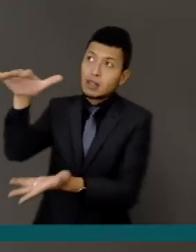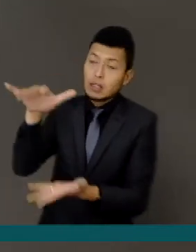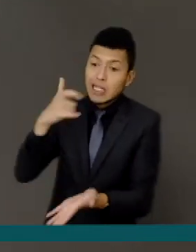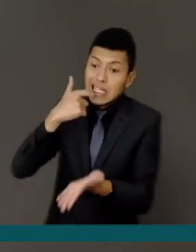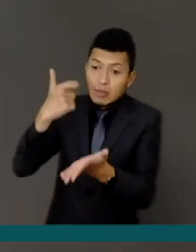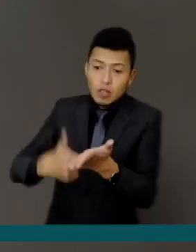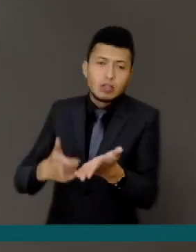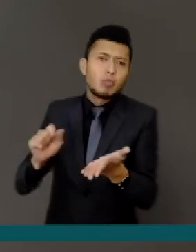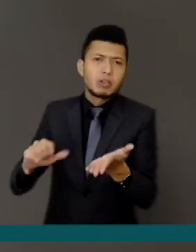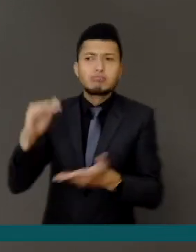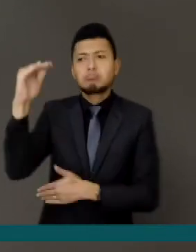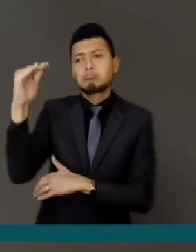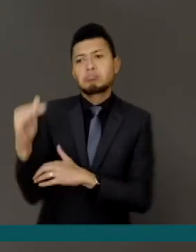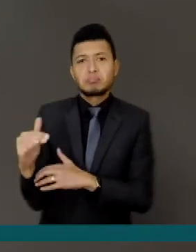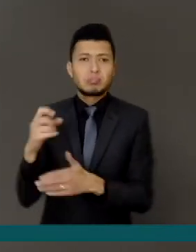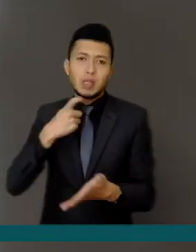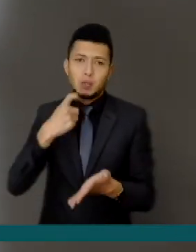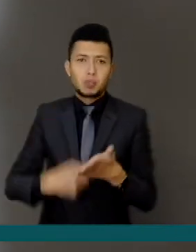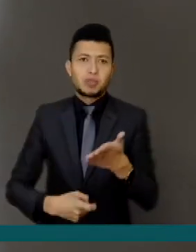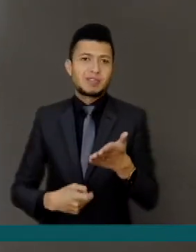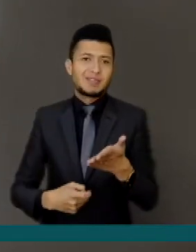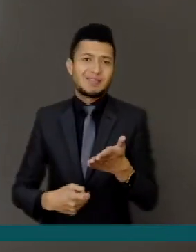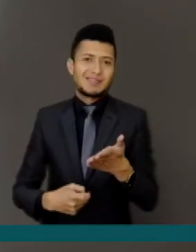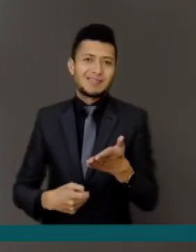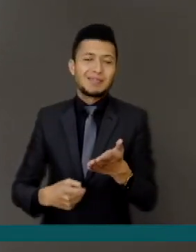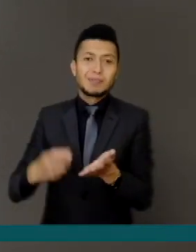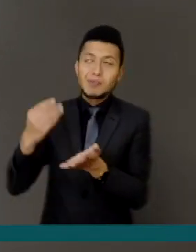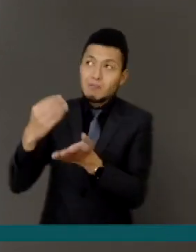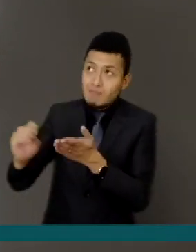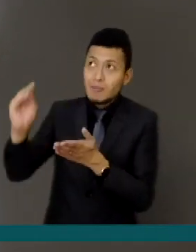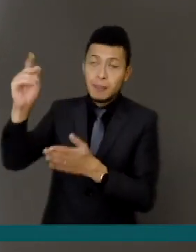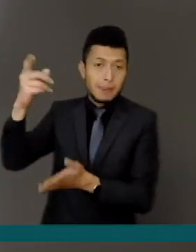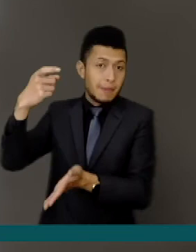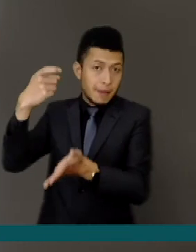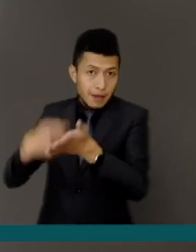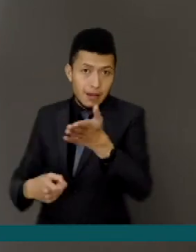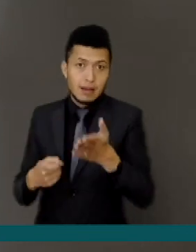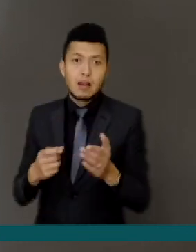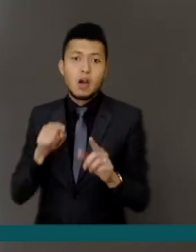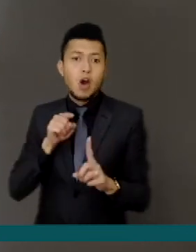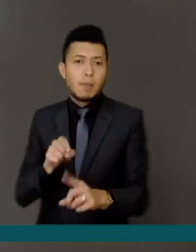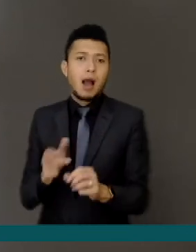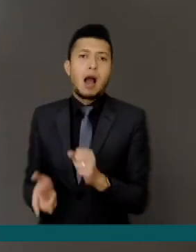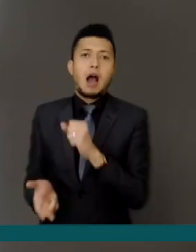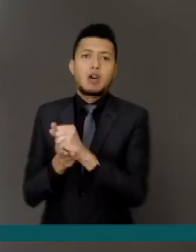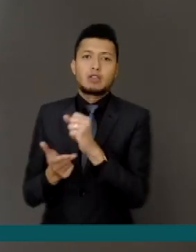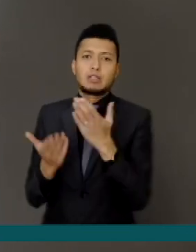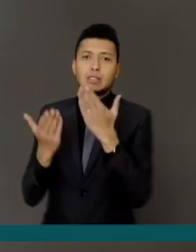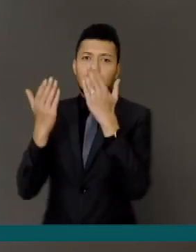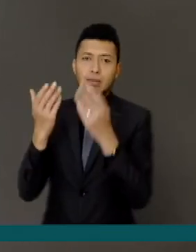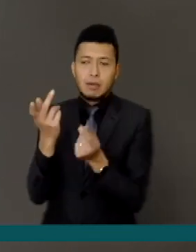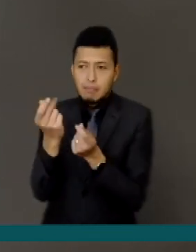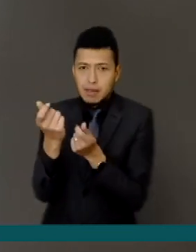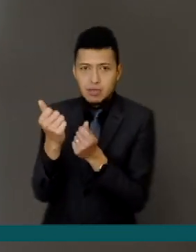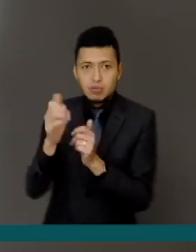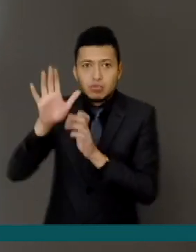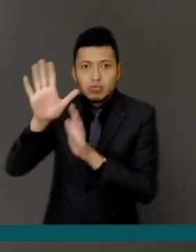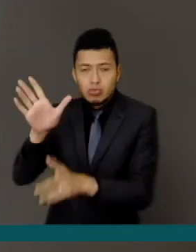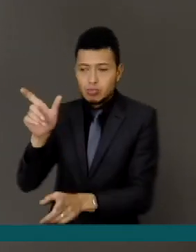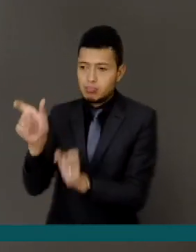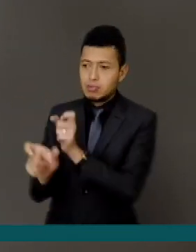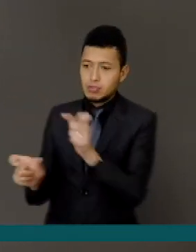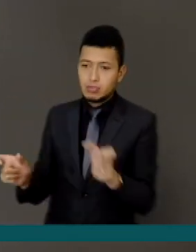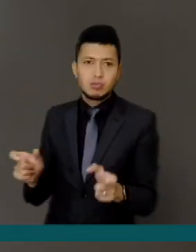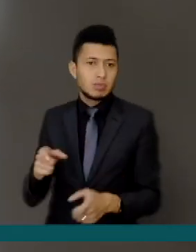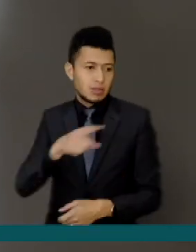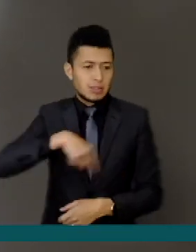país, se pueden bajar esos aranceles para que el ahorro se le pase en el precio final